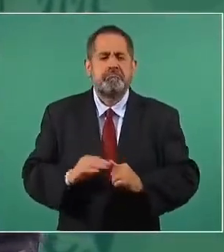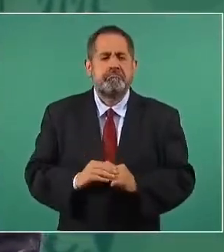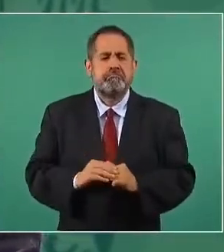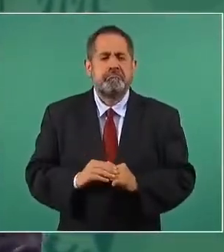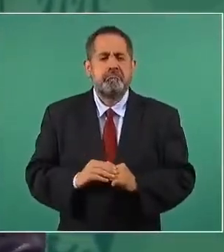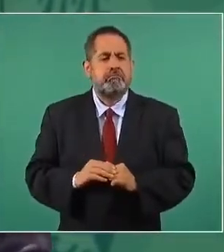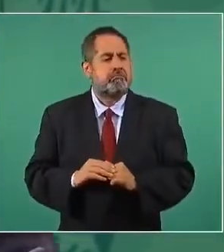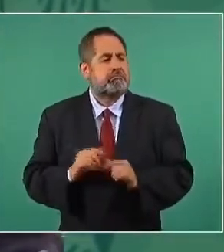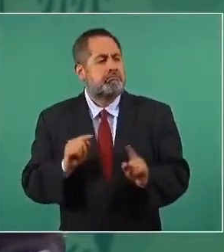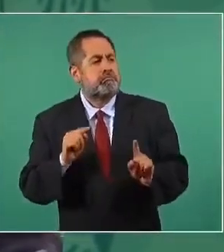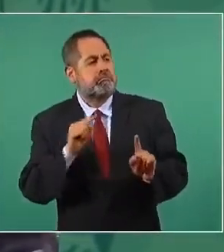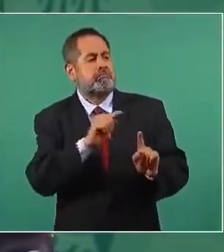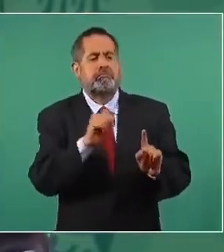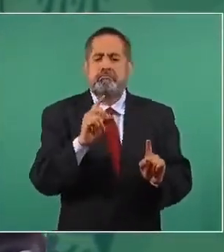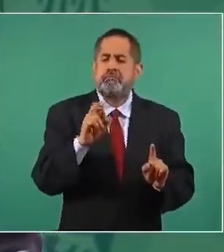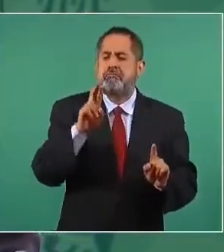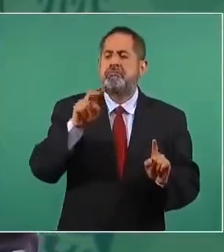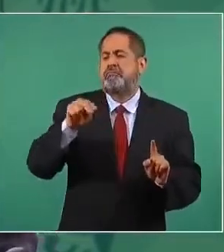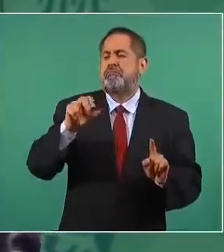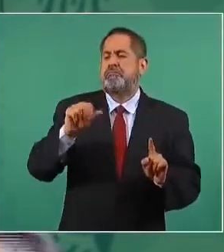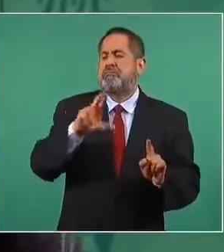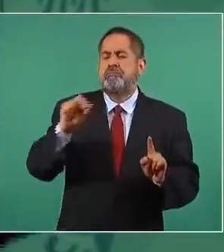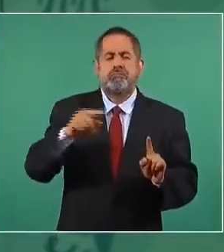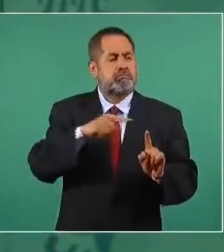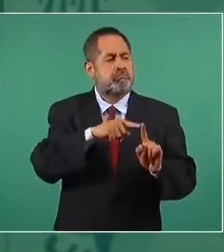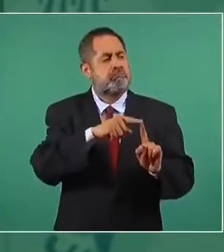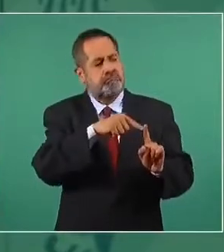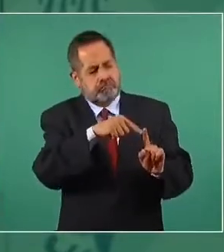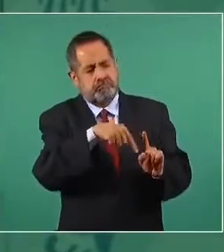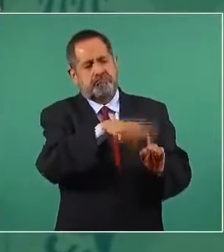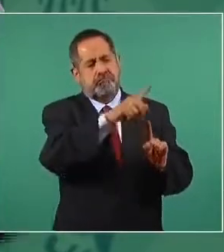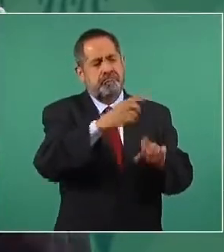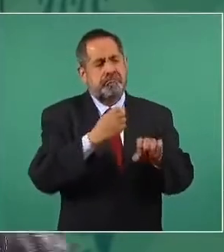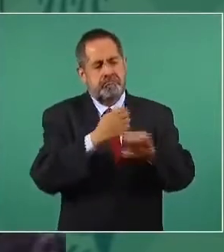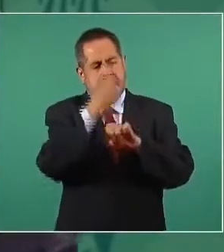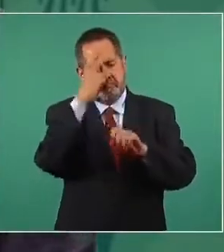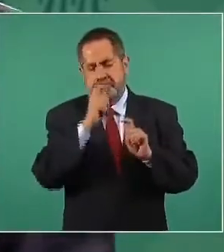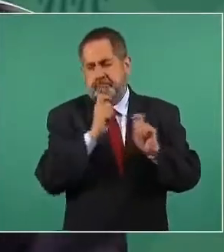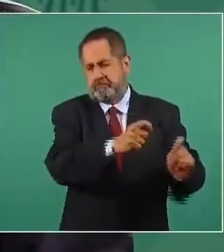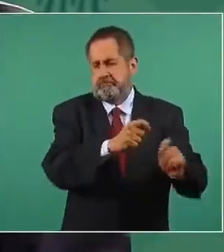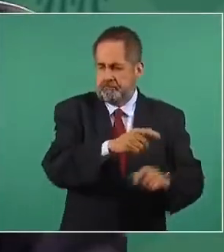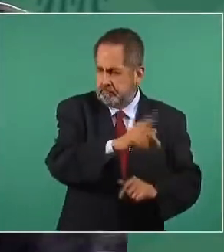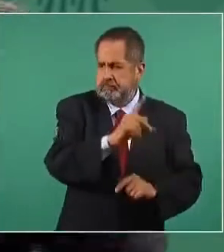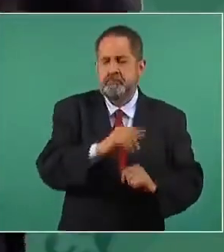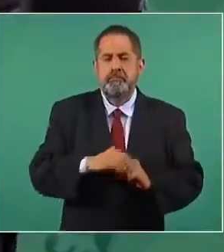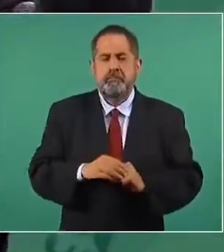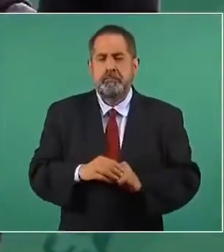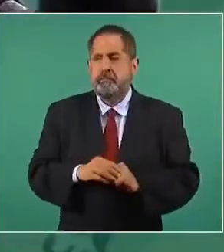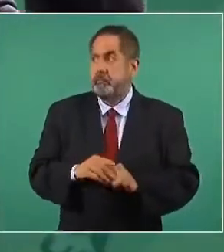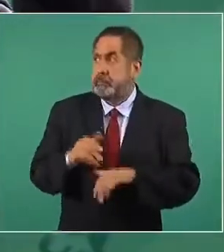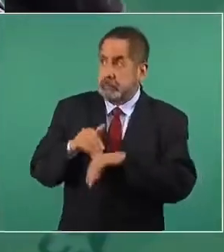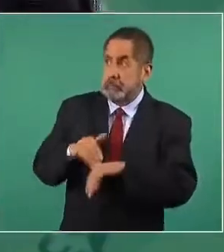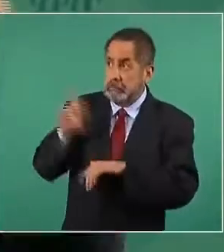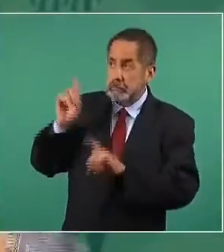al doctor Narro se va de delegado al Estado de México. Ahí va.